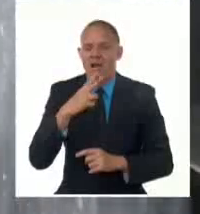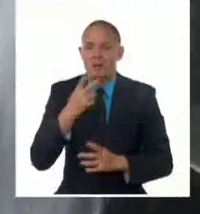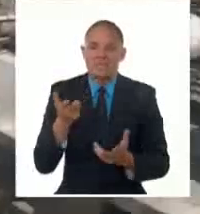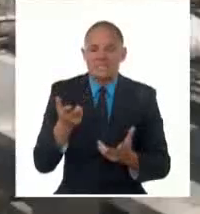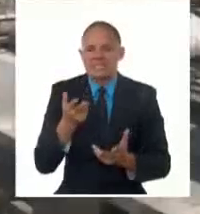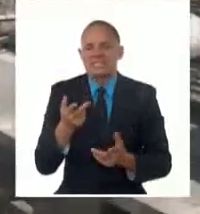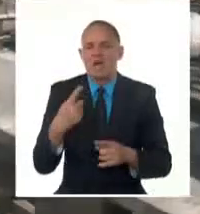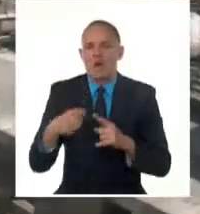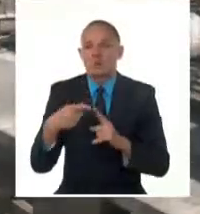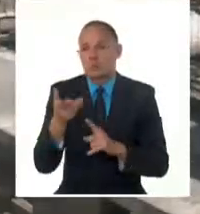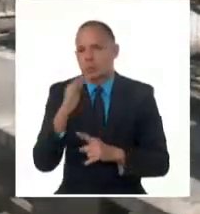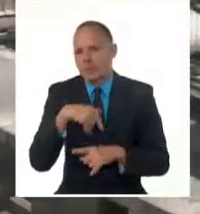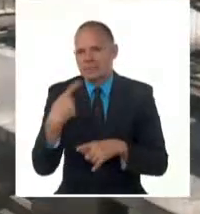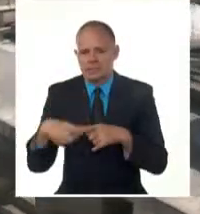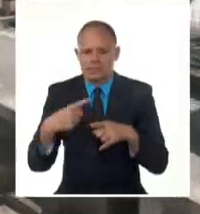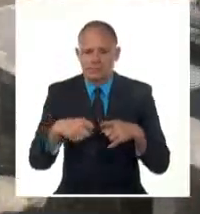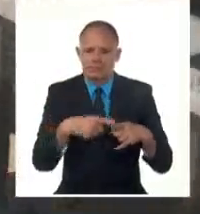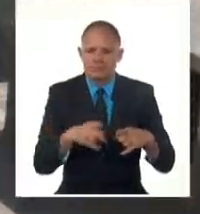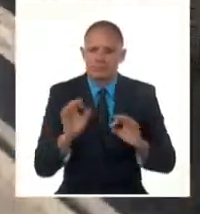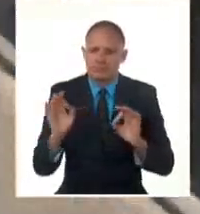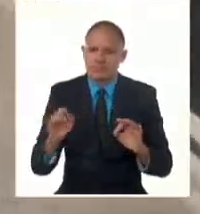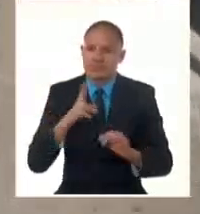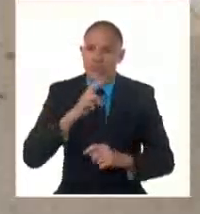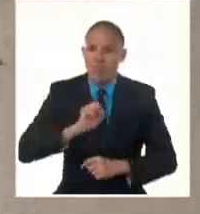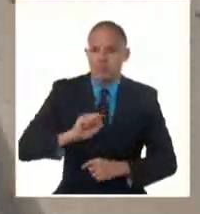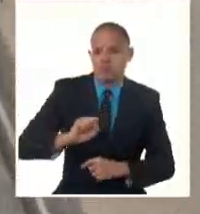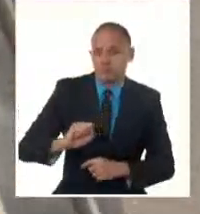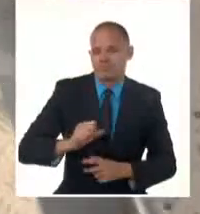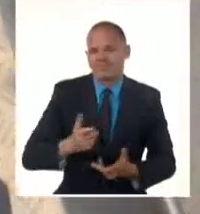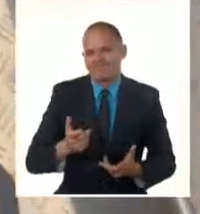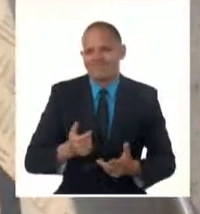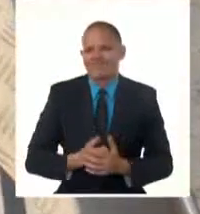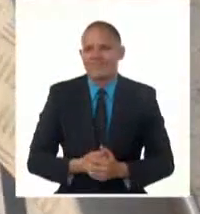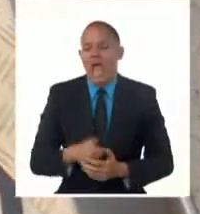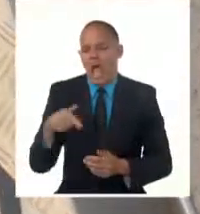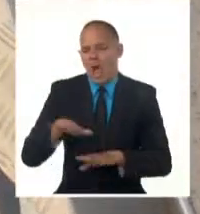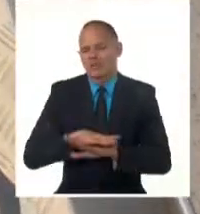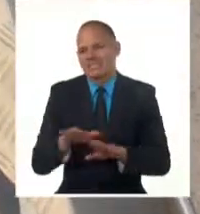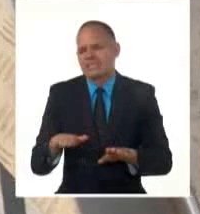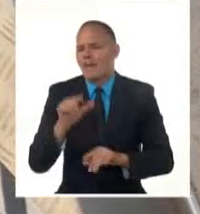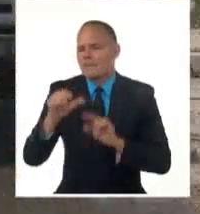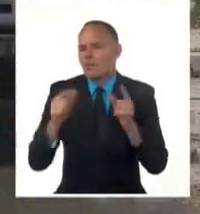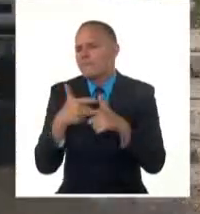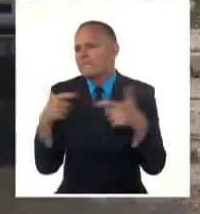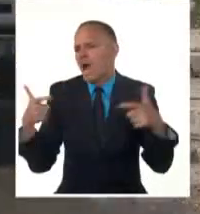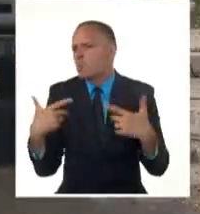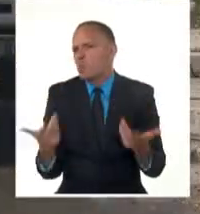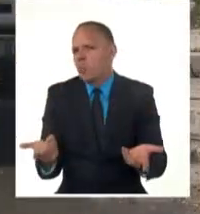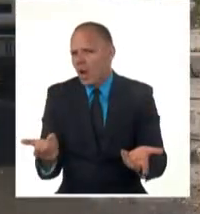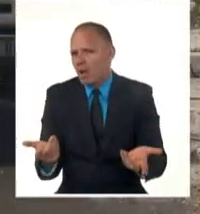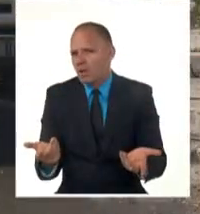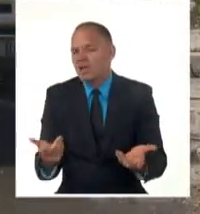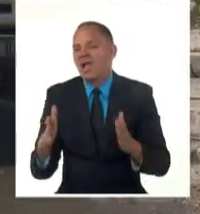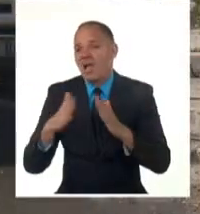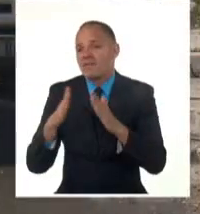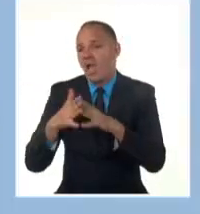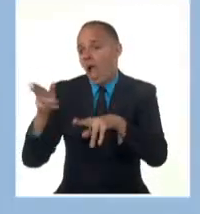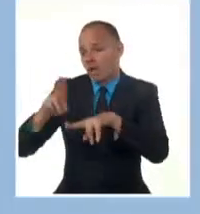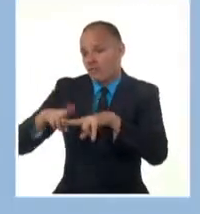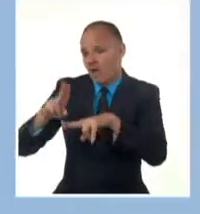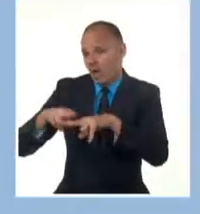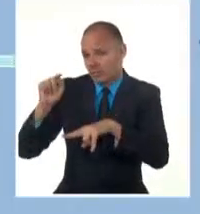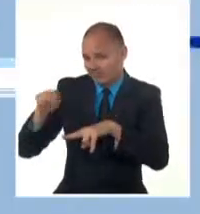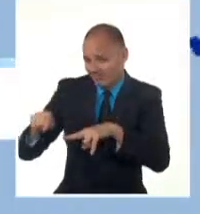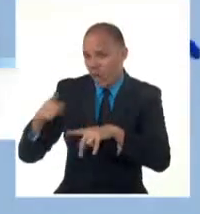en el abasto que genera la sequía. De ellas, 80.000 residen en La Habana,